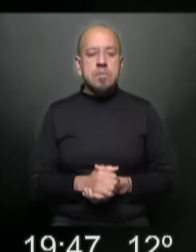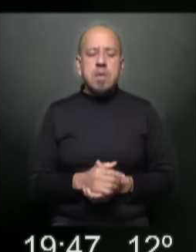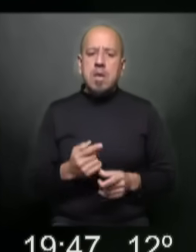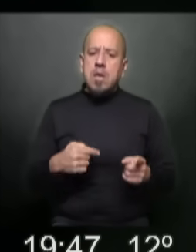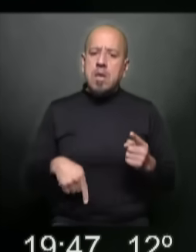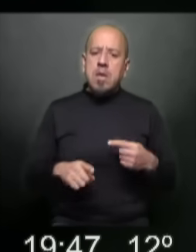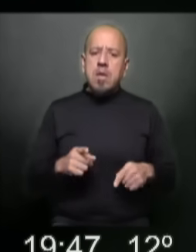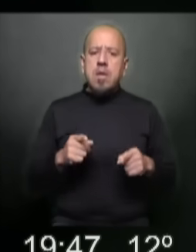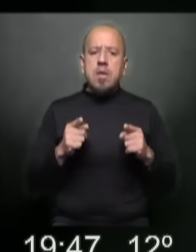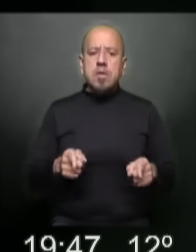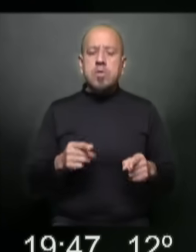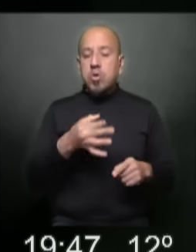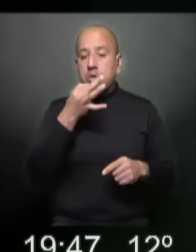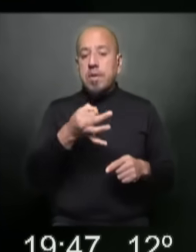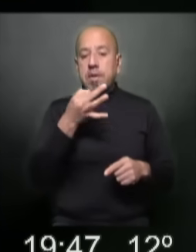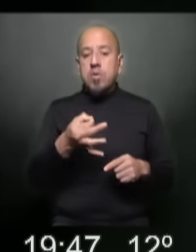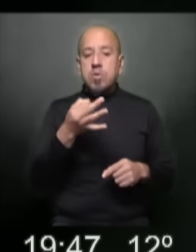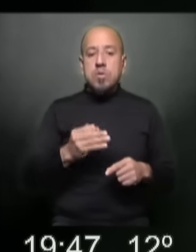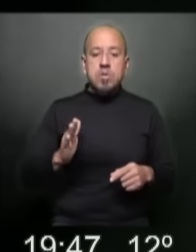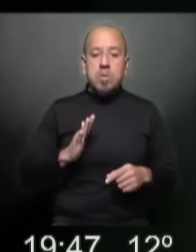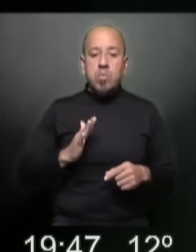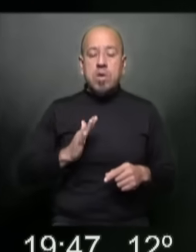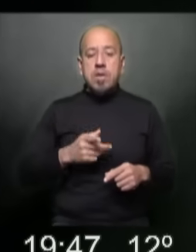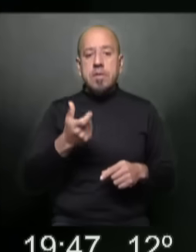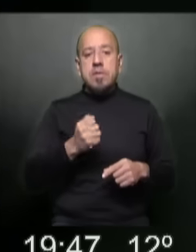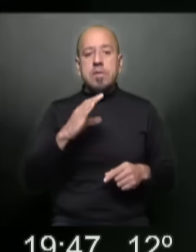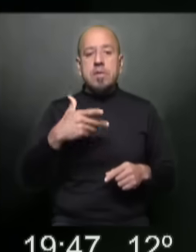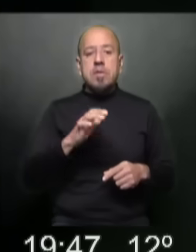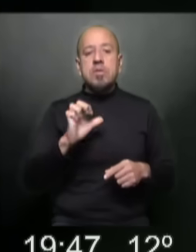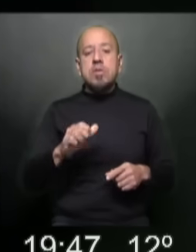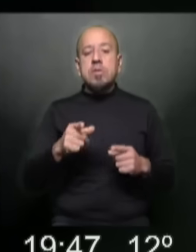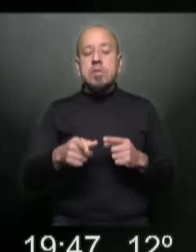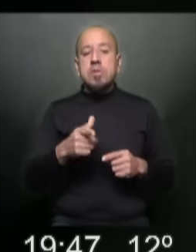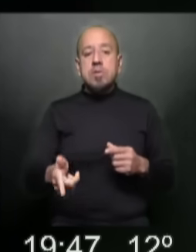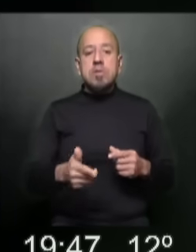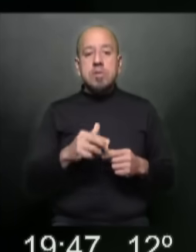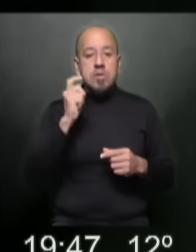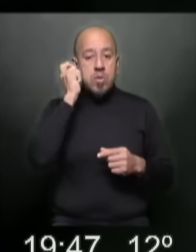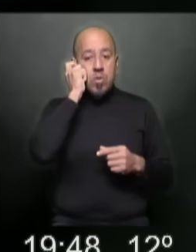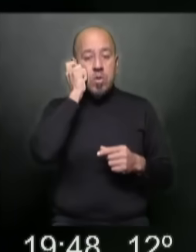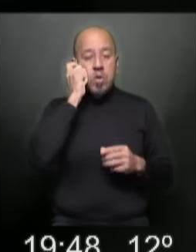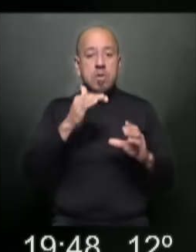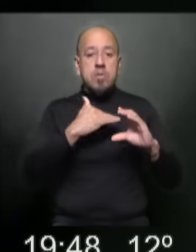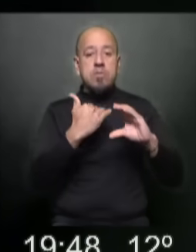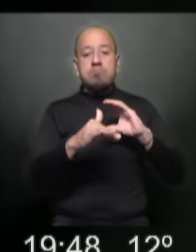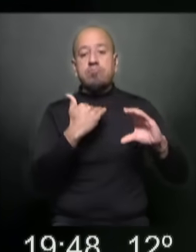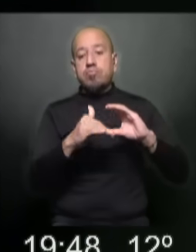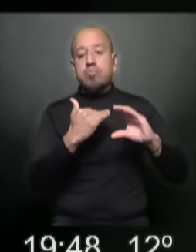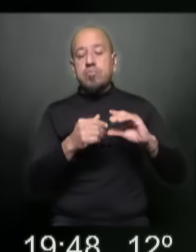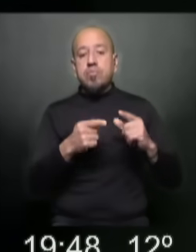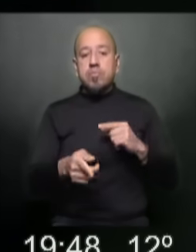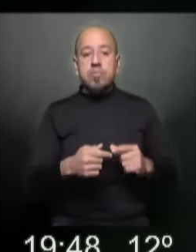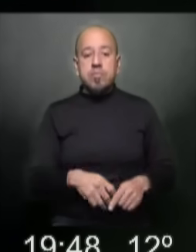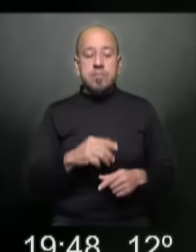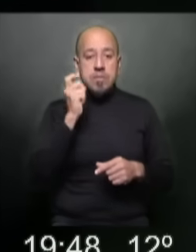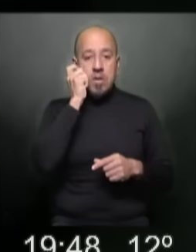Pero estas declaraciones ante la fiscalía no de Carolina h con audios que ella aportó y que se han difundido y hemos compartido en este medio y se